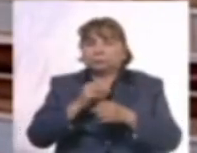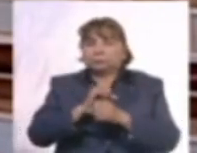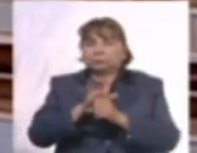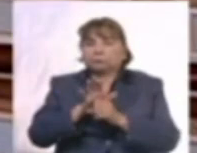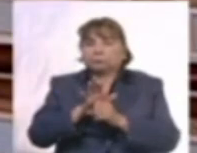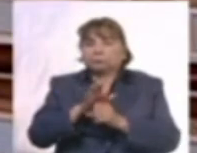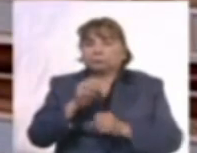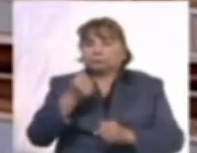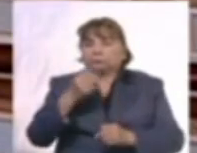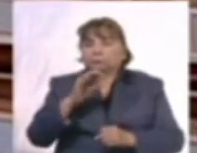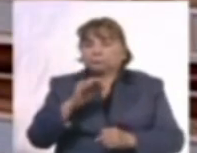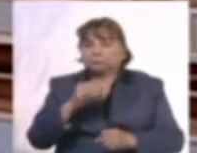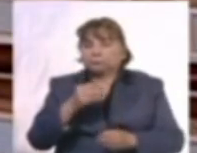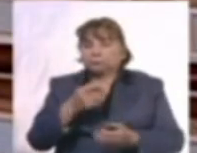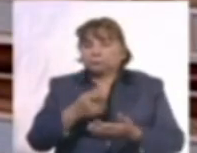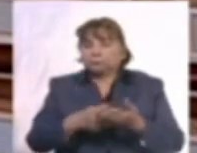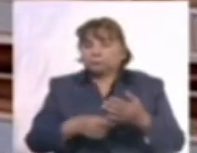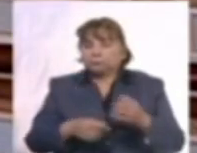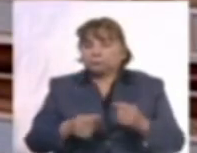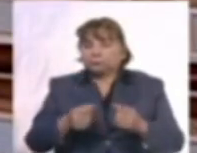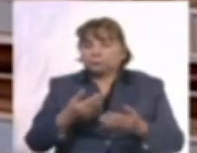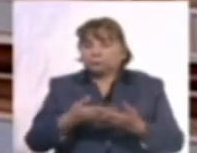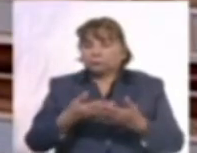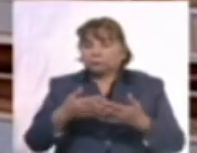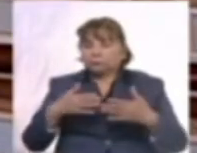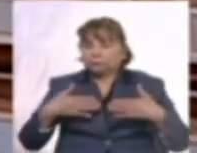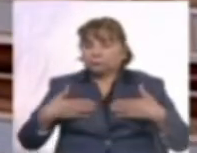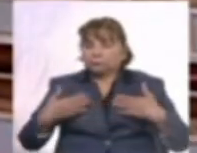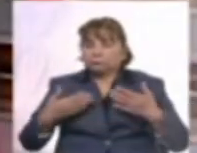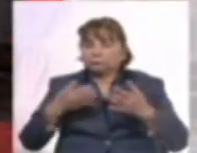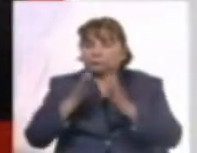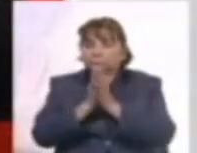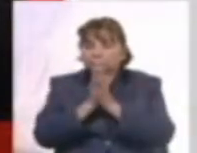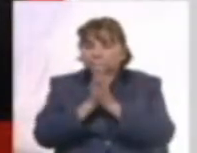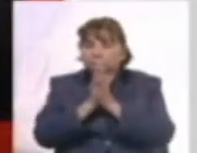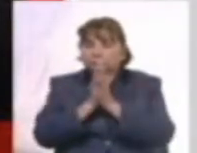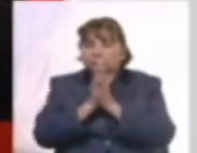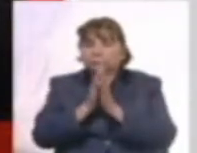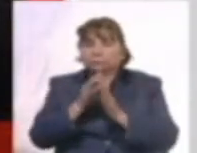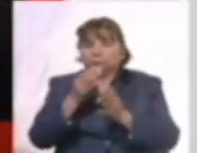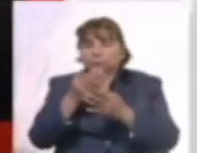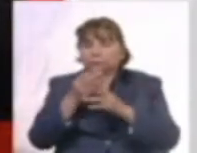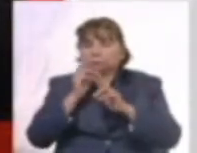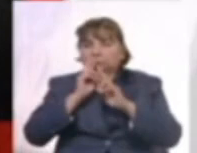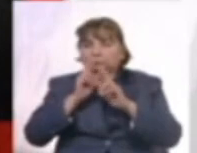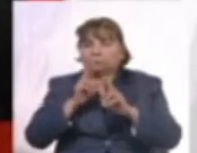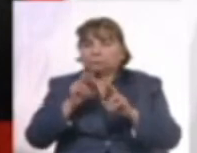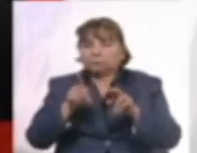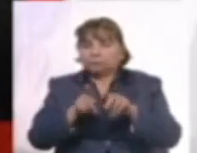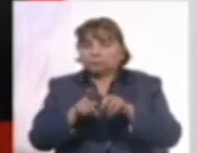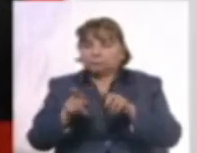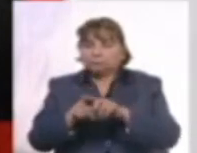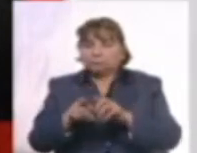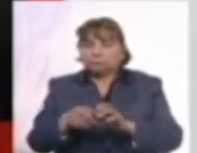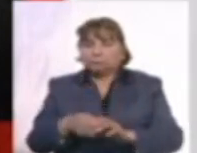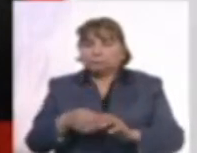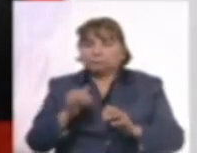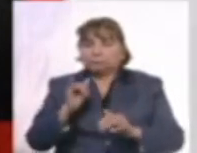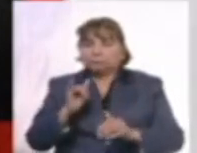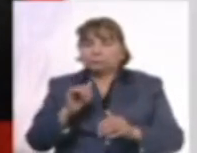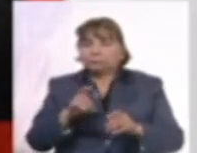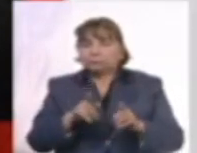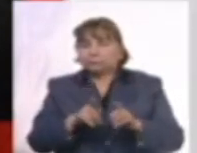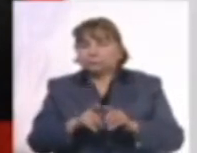de la COVID-19. Si nos podría, por favor, dar los resultados de la misma.